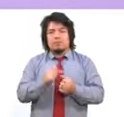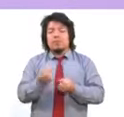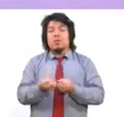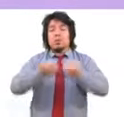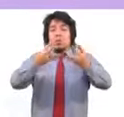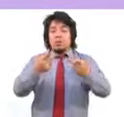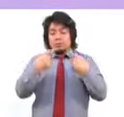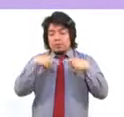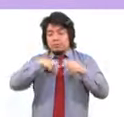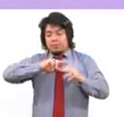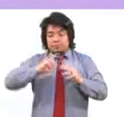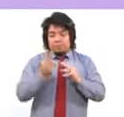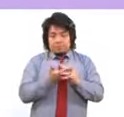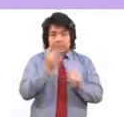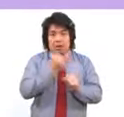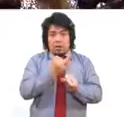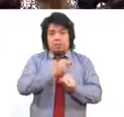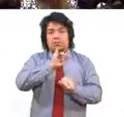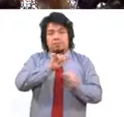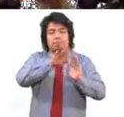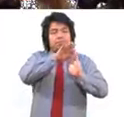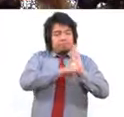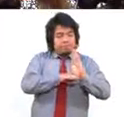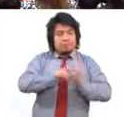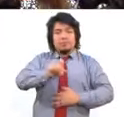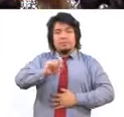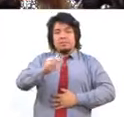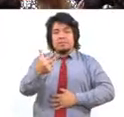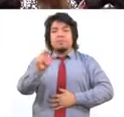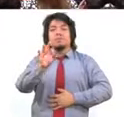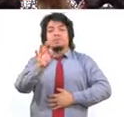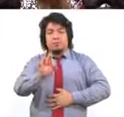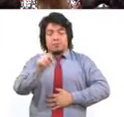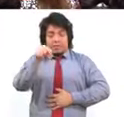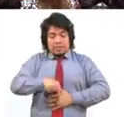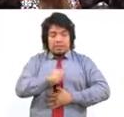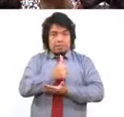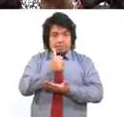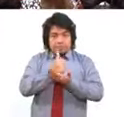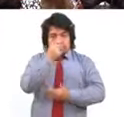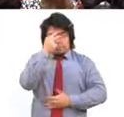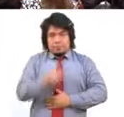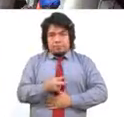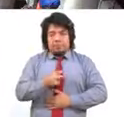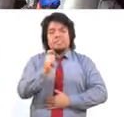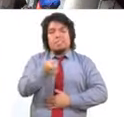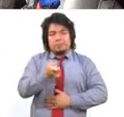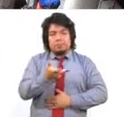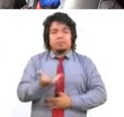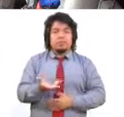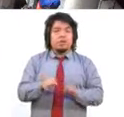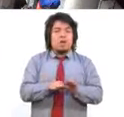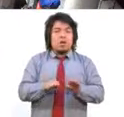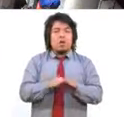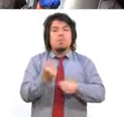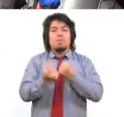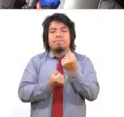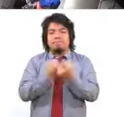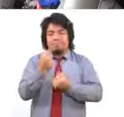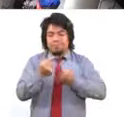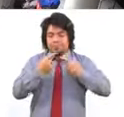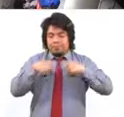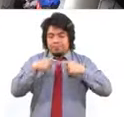de mujeres han disminuido en 28% en la Ciudad de México. Esto incluye los casos